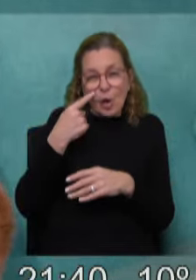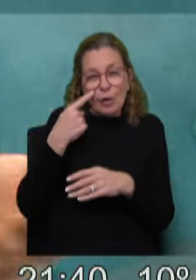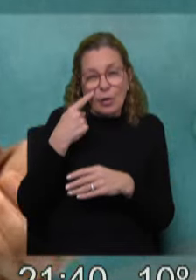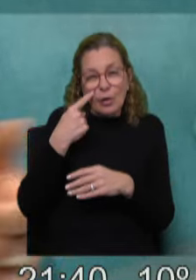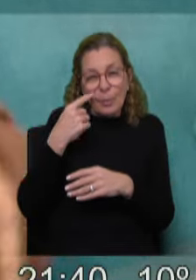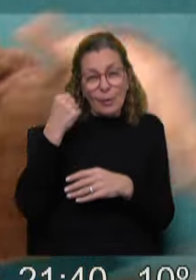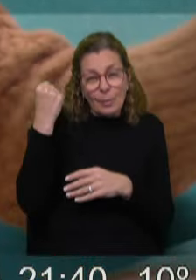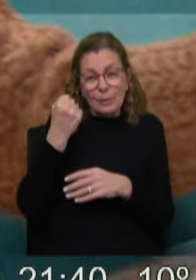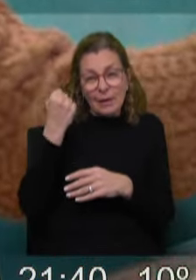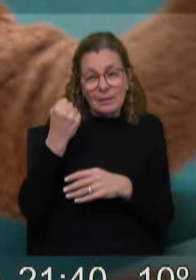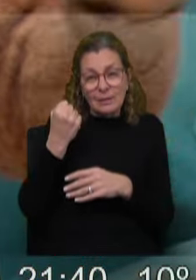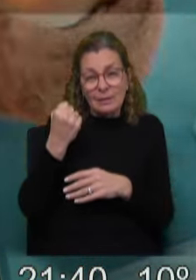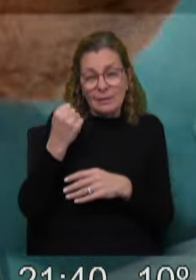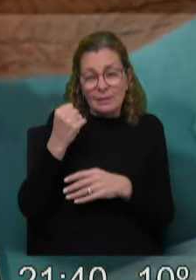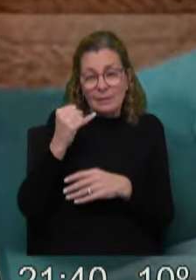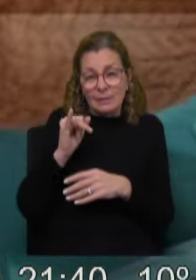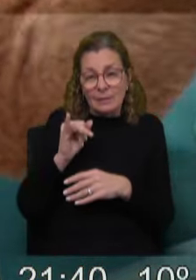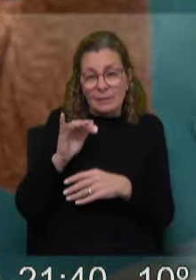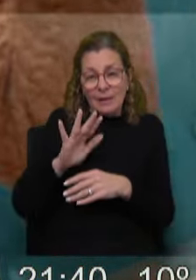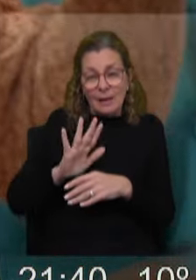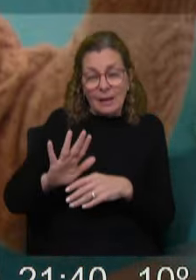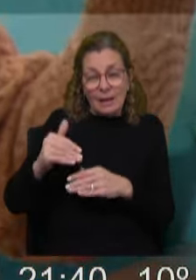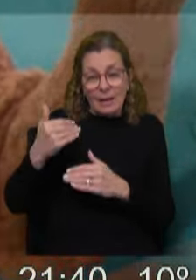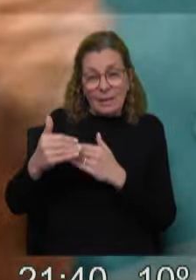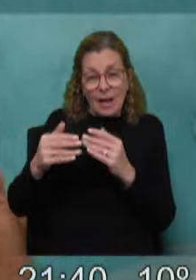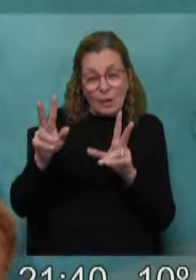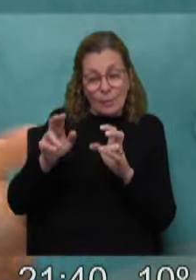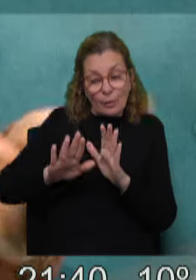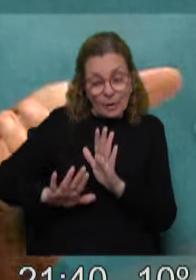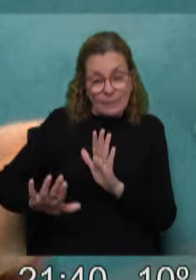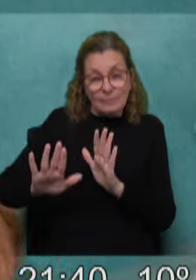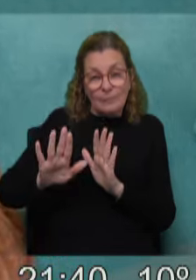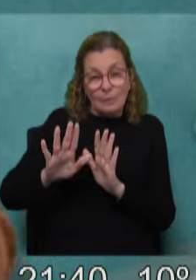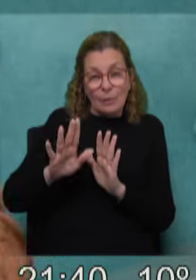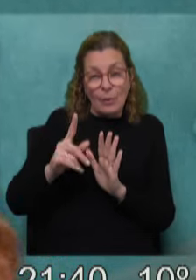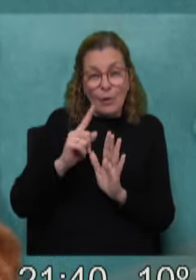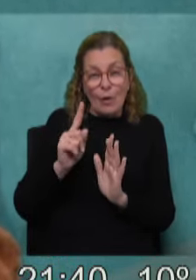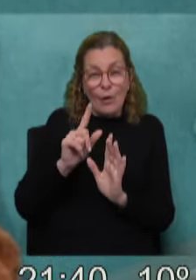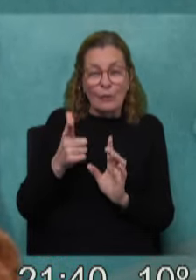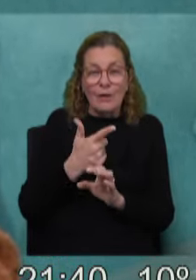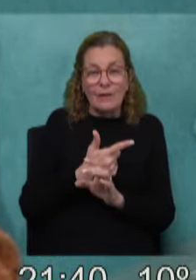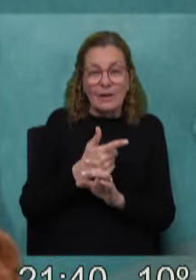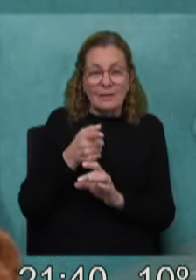muy talentosos, muy capos, que quedaron por el camino, entre comillas, porque no tuvieron